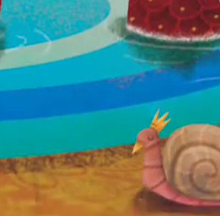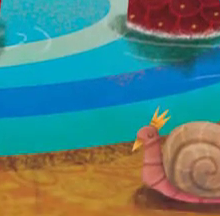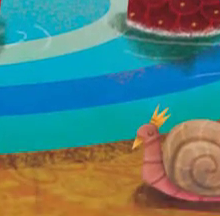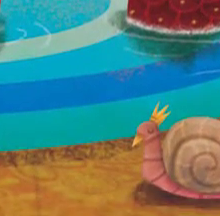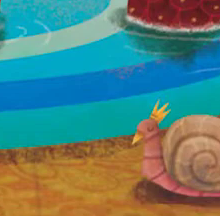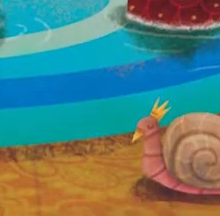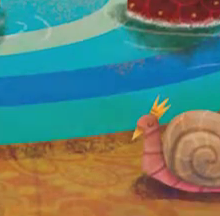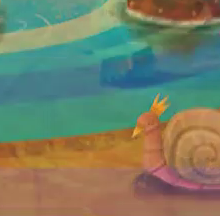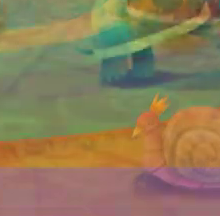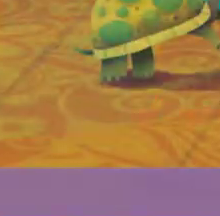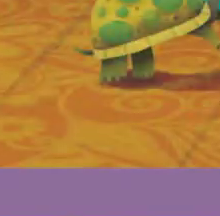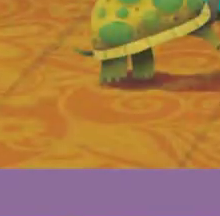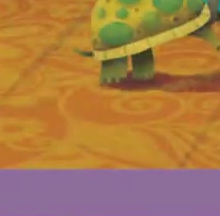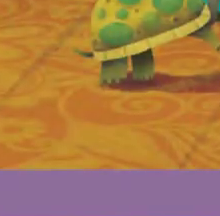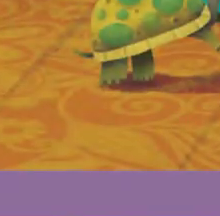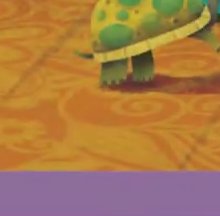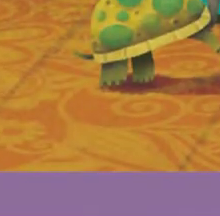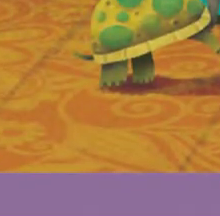y